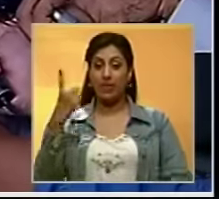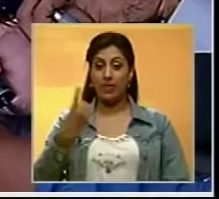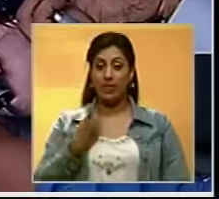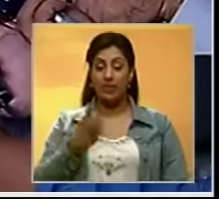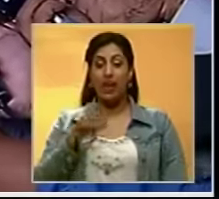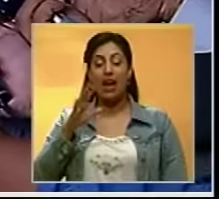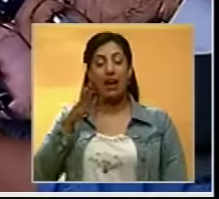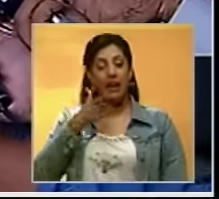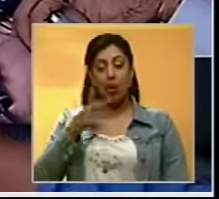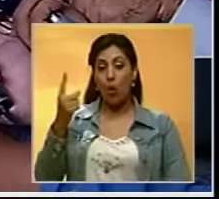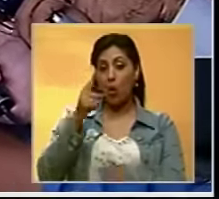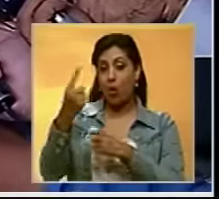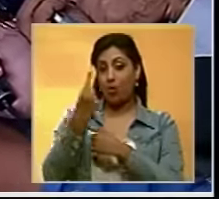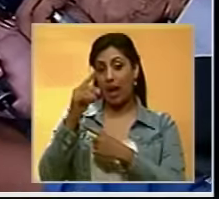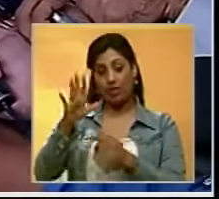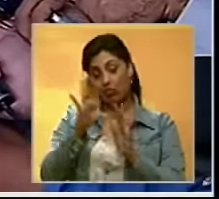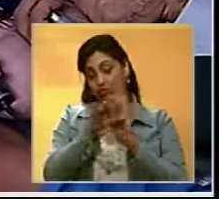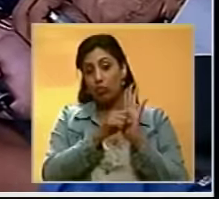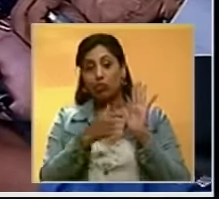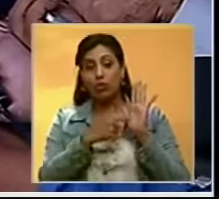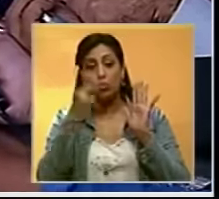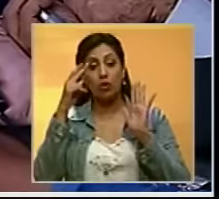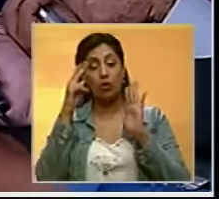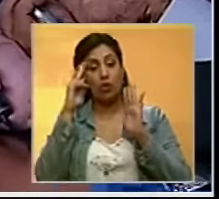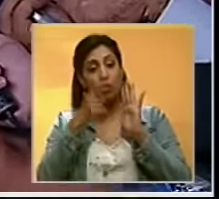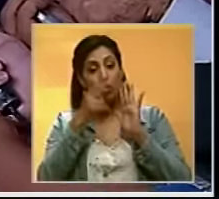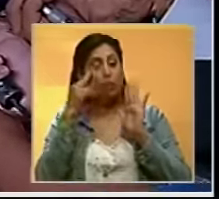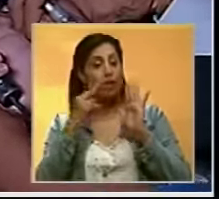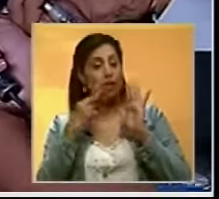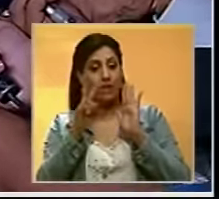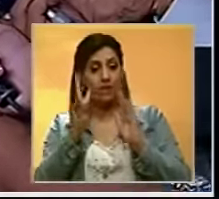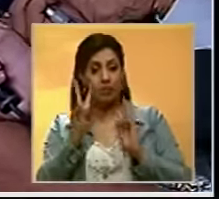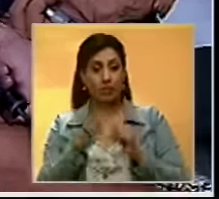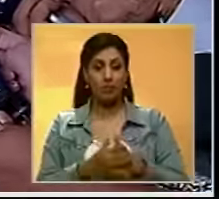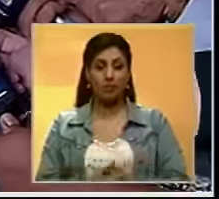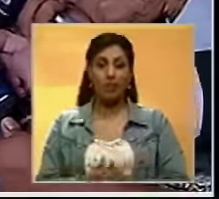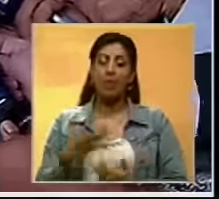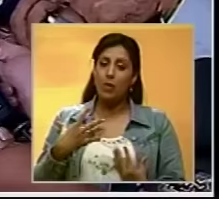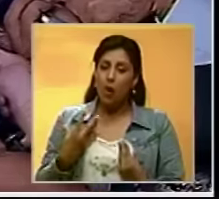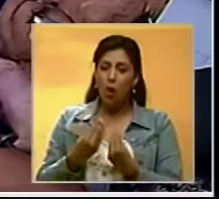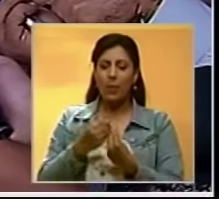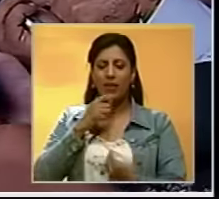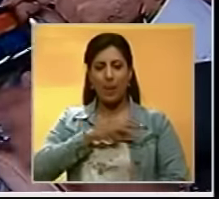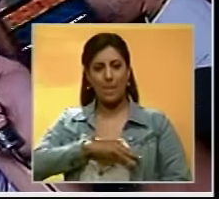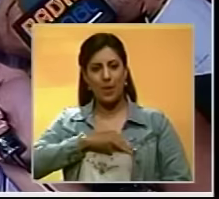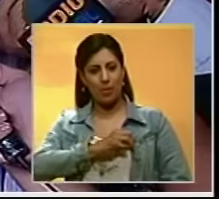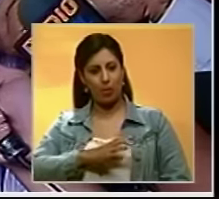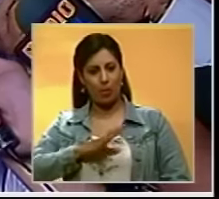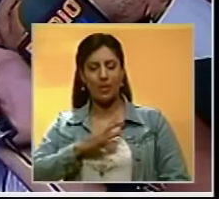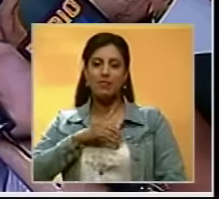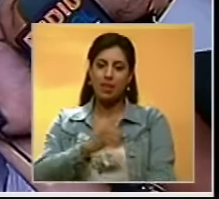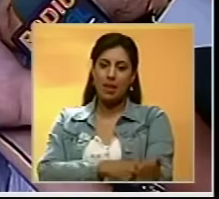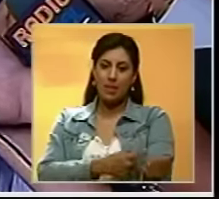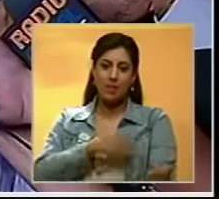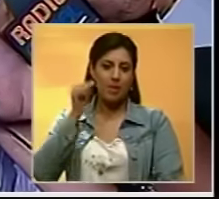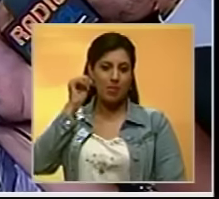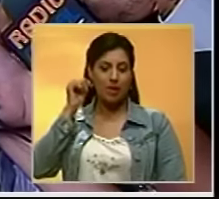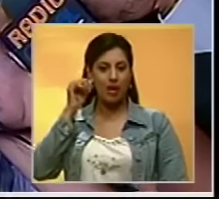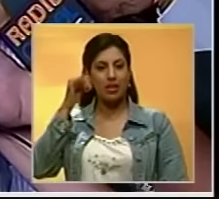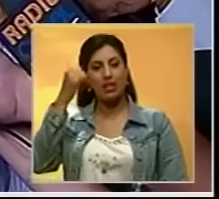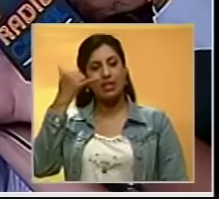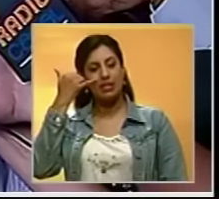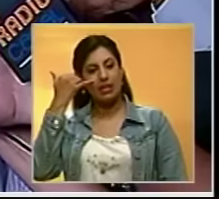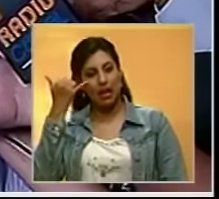a lo que nos obliga la Constitución de la República bolivariana de Venezuela me acompañan los miembros de la comisión mi hermana Jaqueline